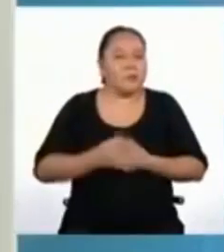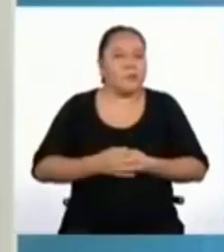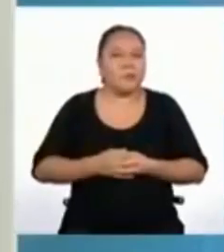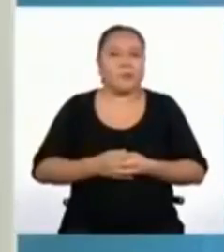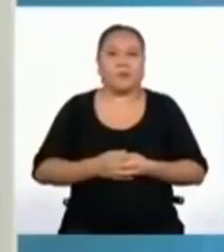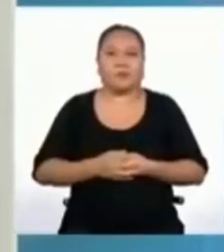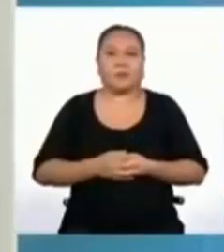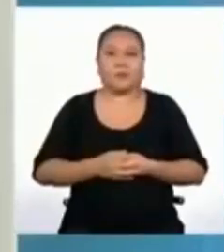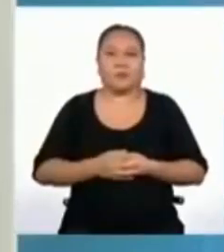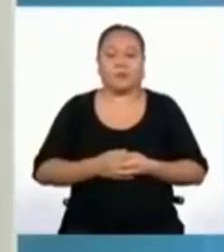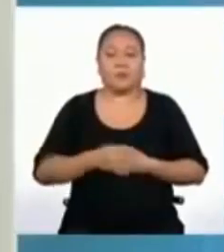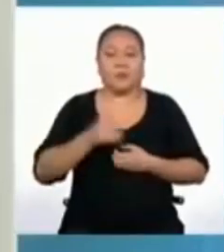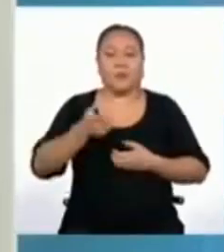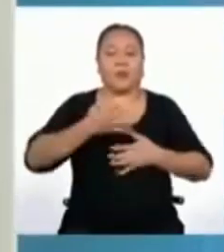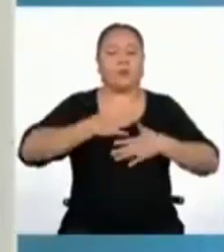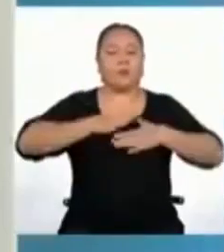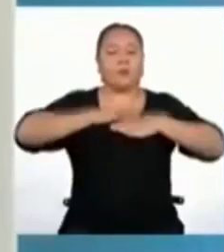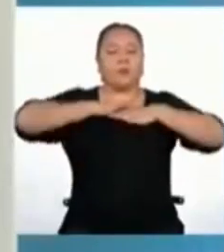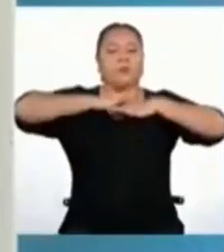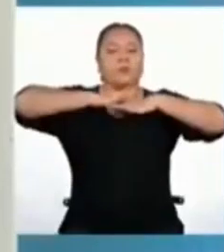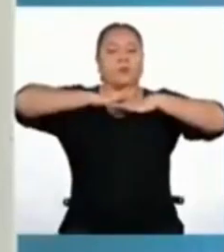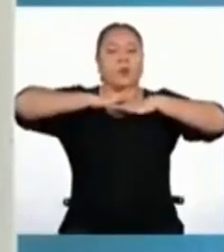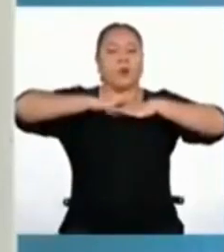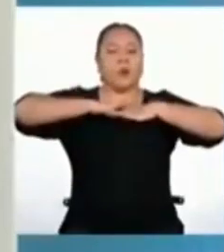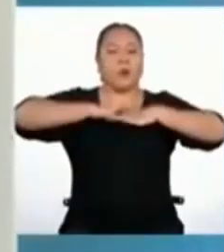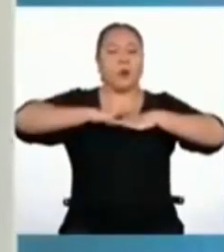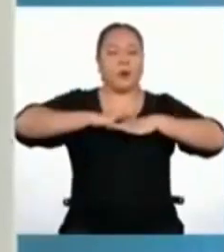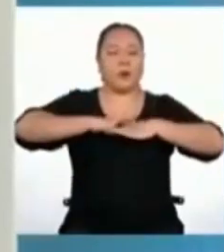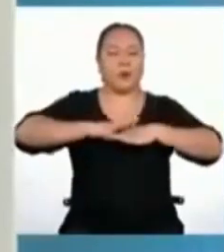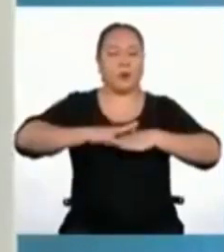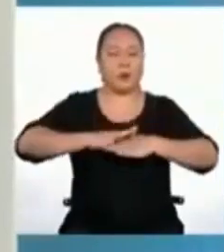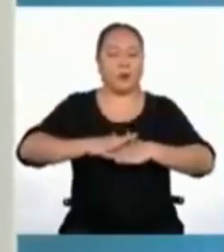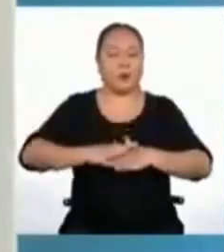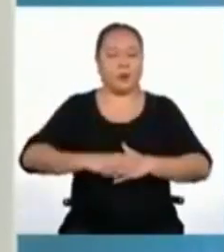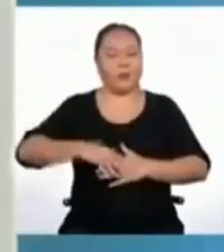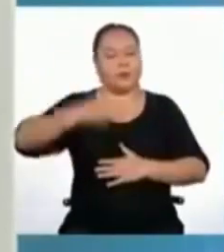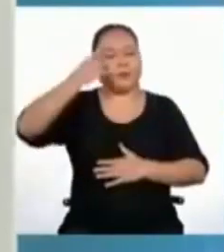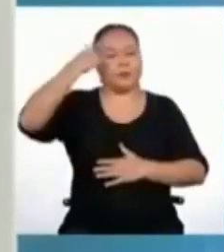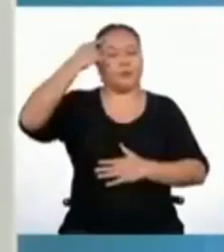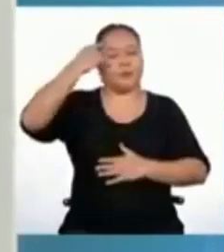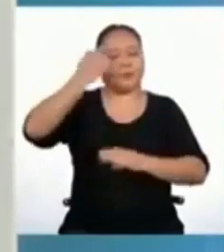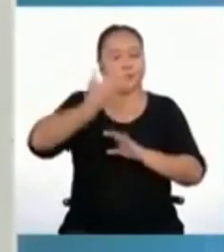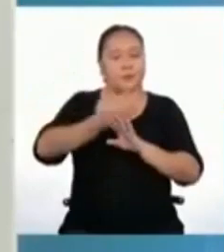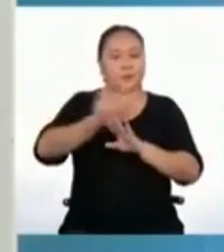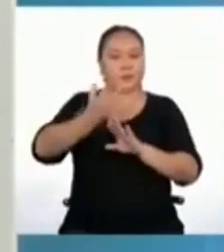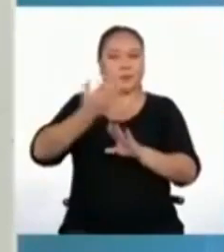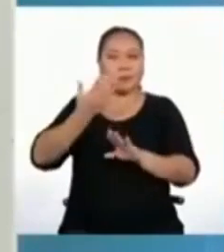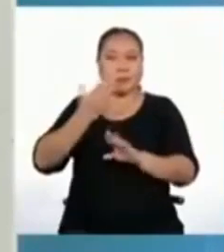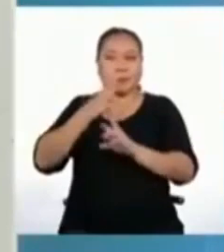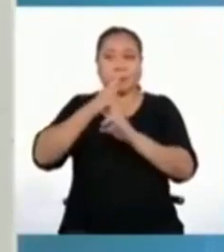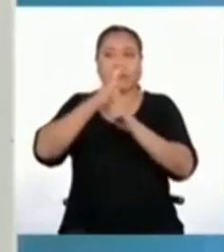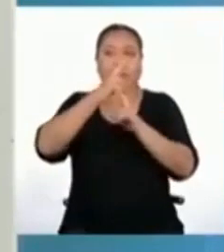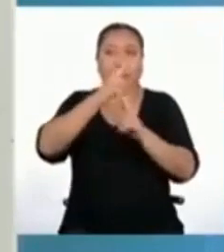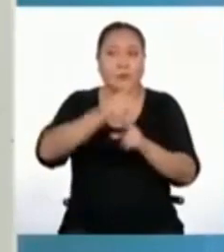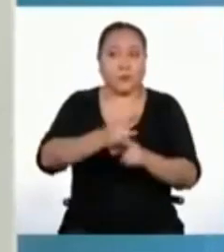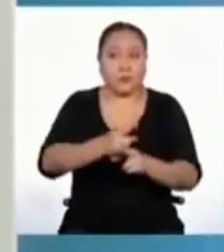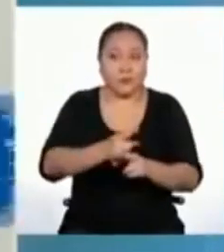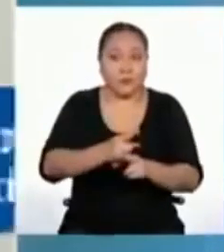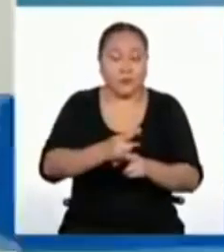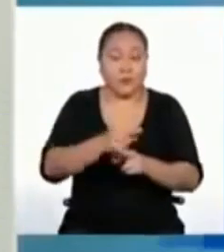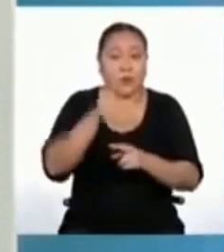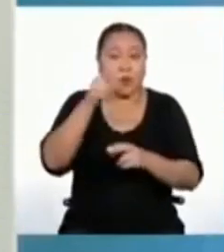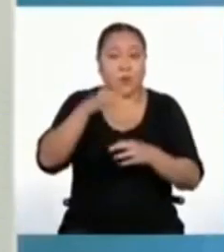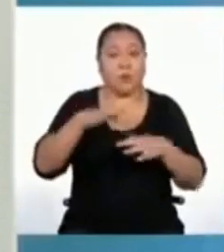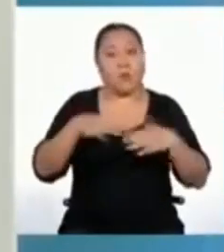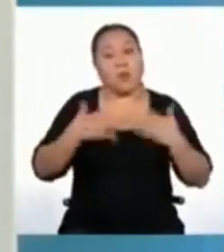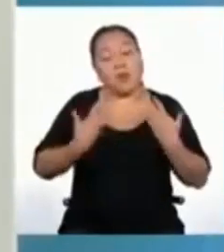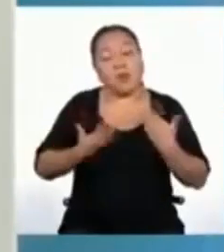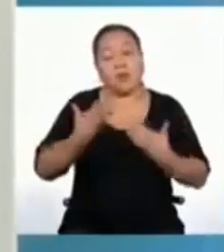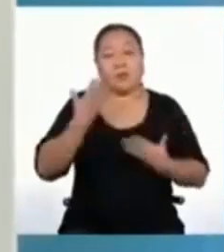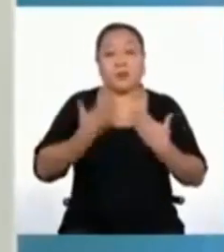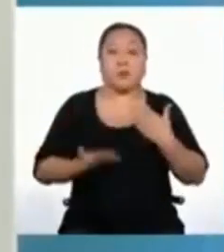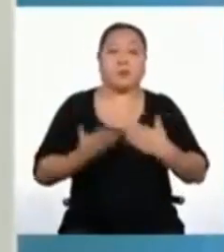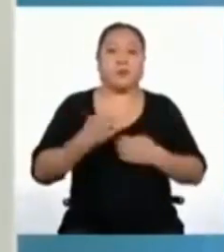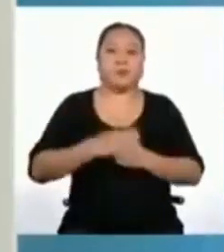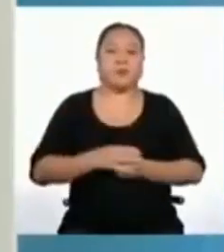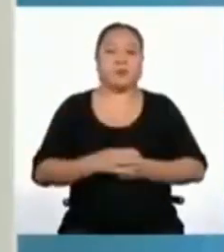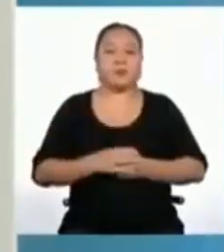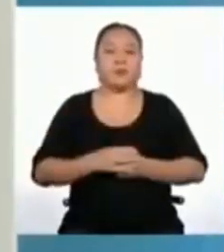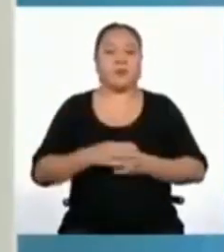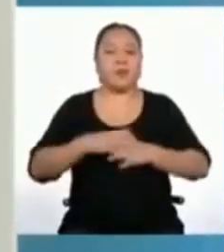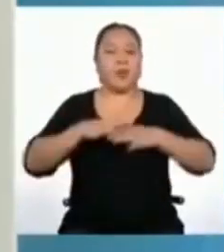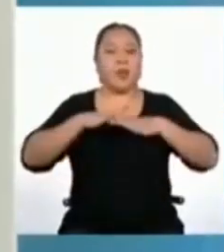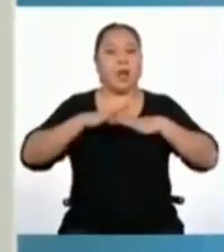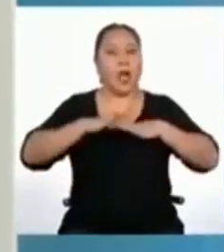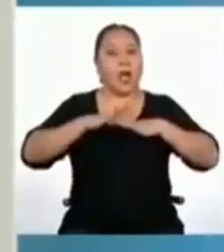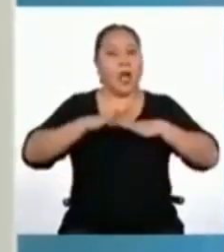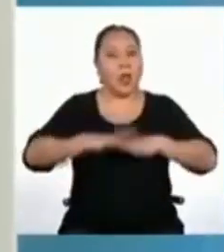Si respiras unos minutos y piensas antes de reaccionar, podrías, por ejemplo, tener la